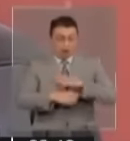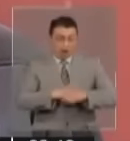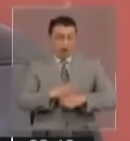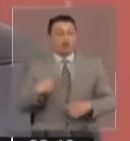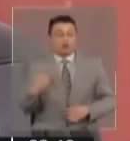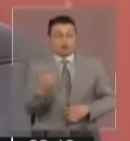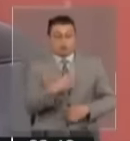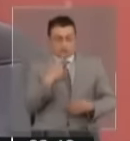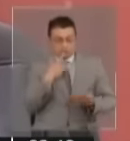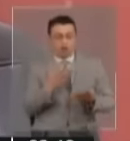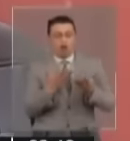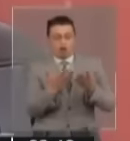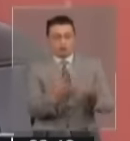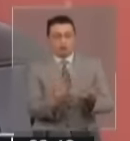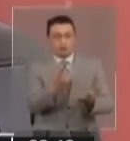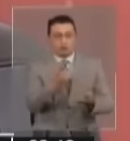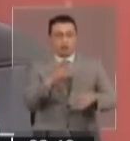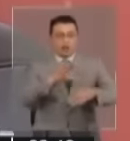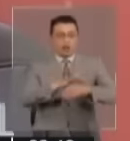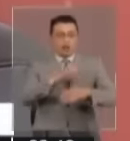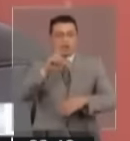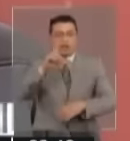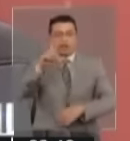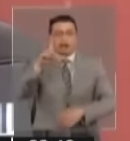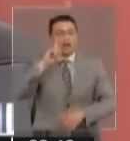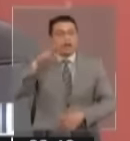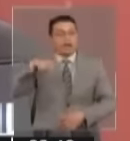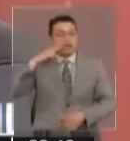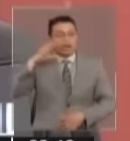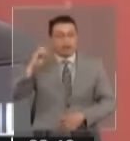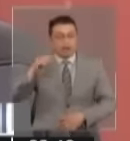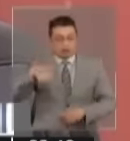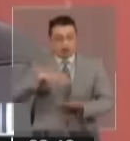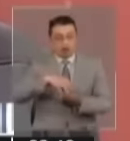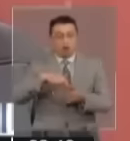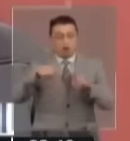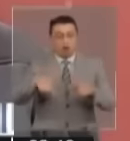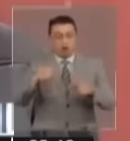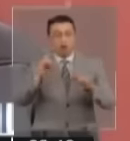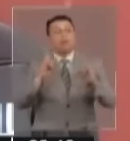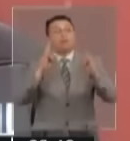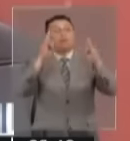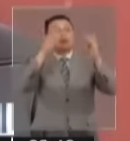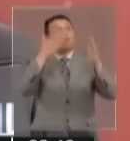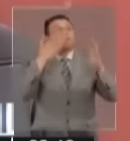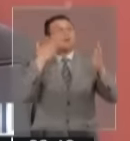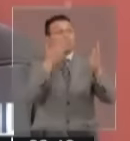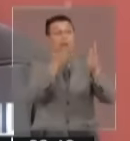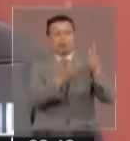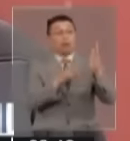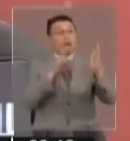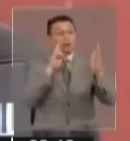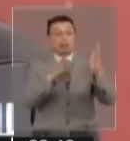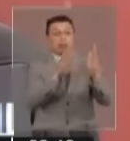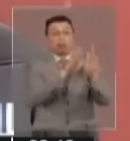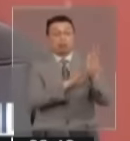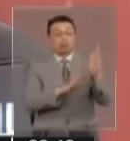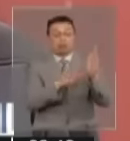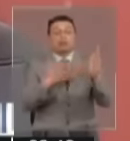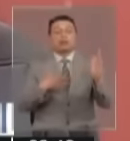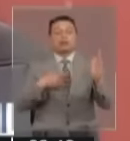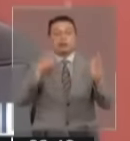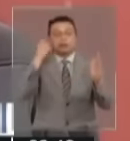les ofreció una clínica para la comuna. Actualmente tenemos un edificio blanco sin ningún sentido. Quisiera saber